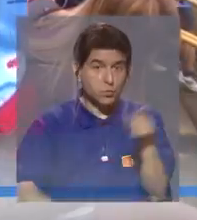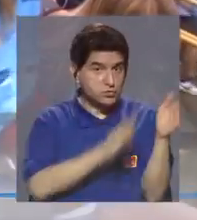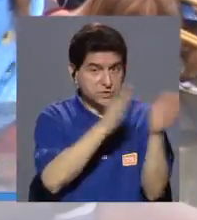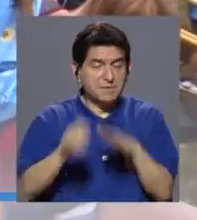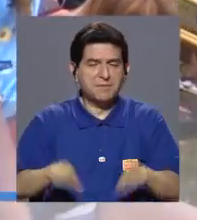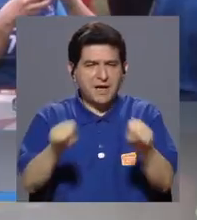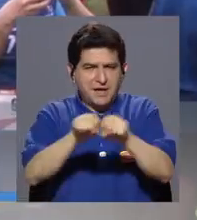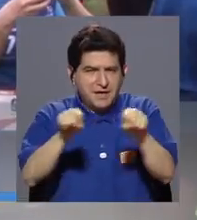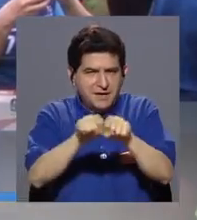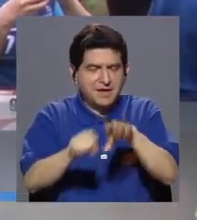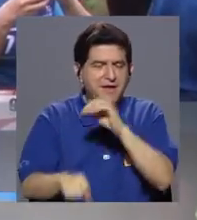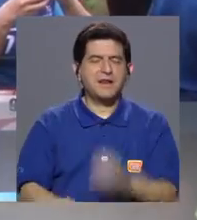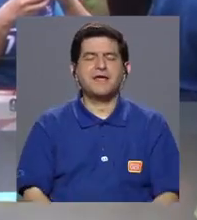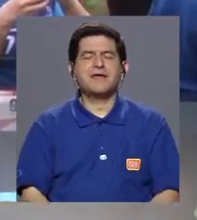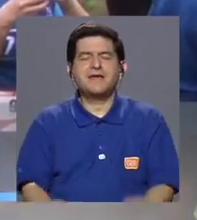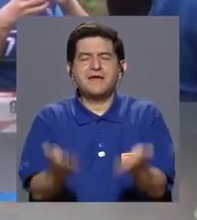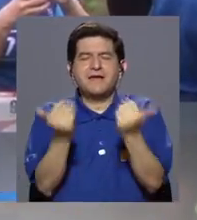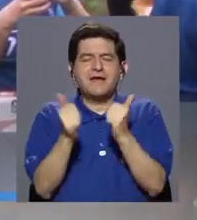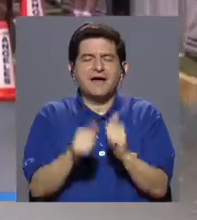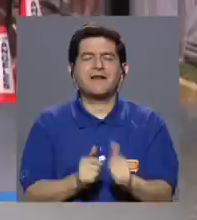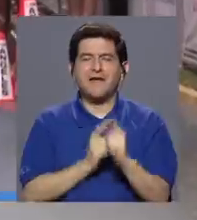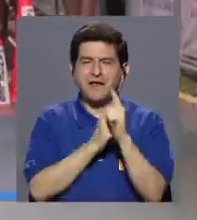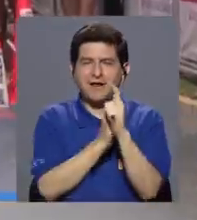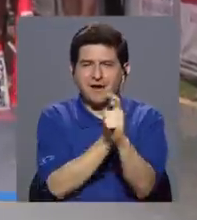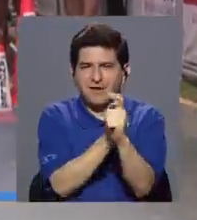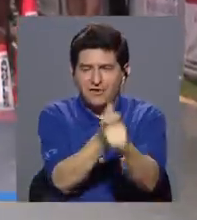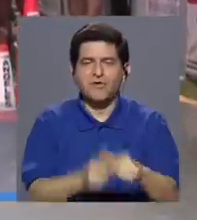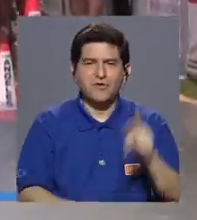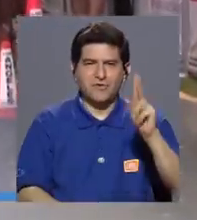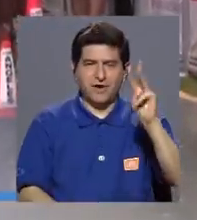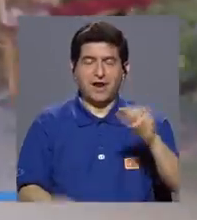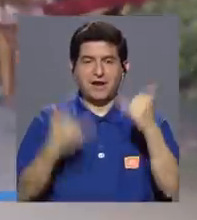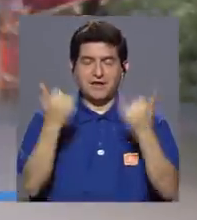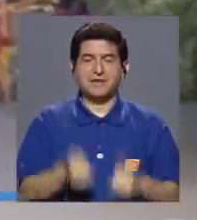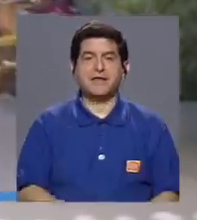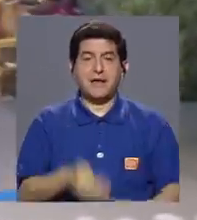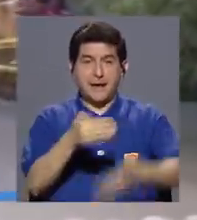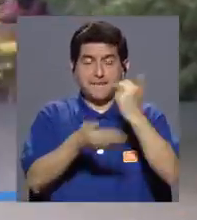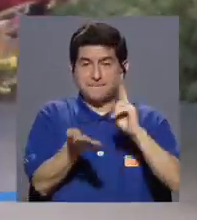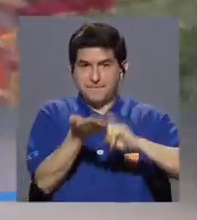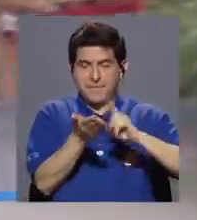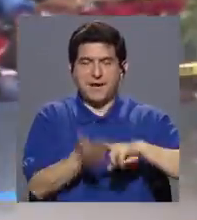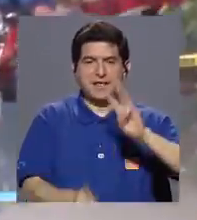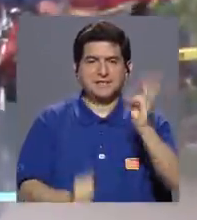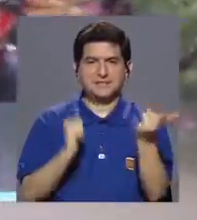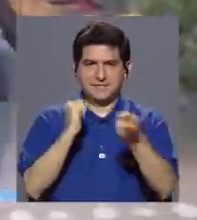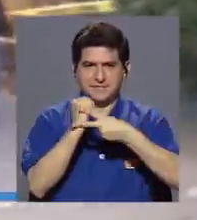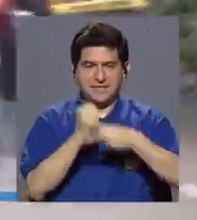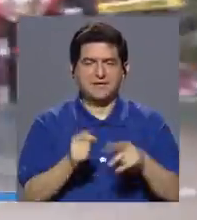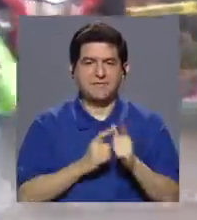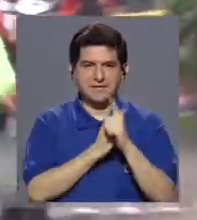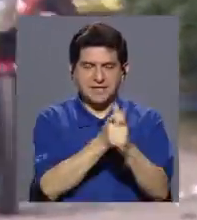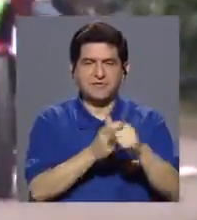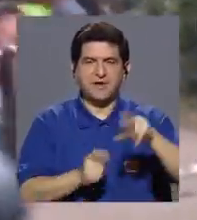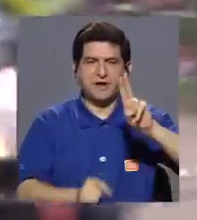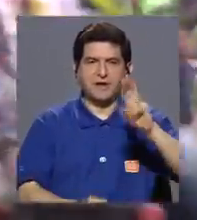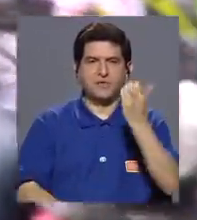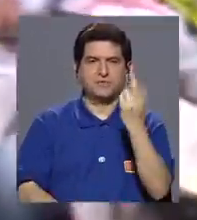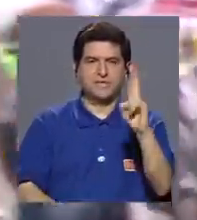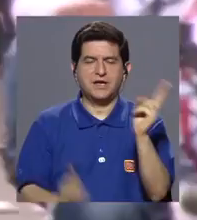Aliste sus tenis y las ganas de correr kilómetros. Ya se encuentra abierta la preinscripción para la sexta edición de la carrera